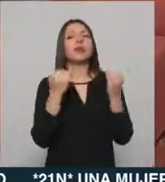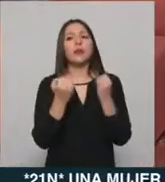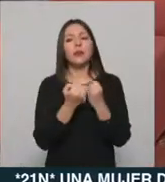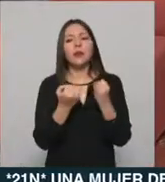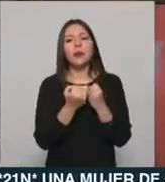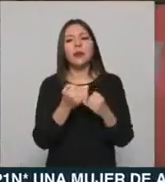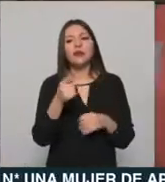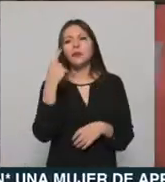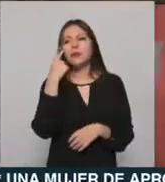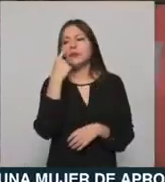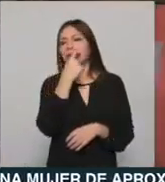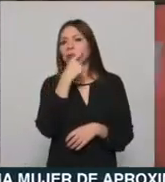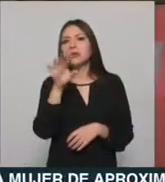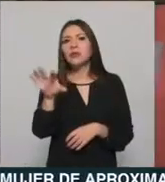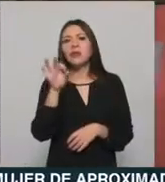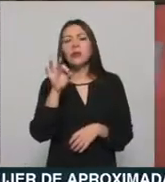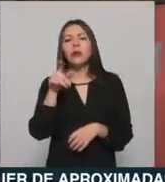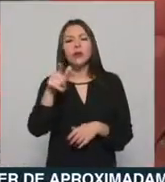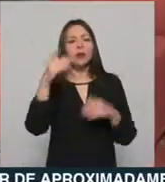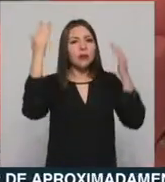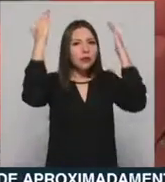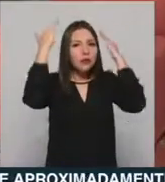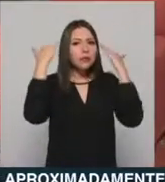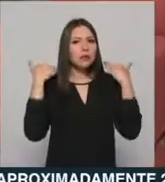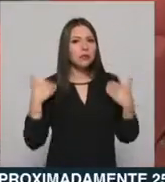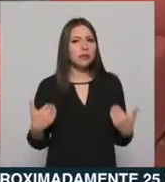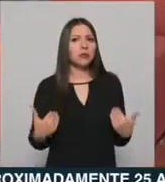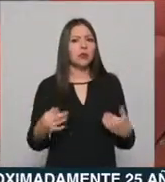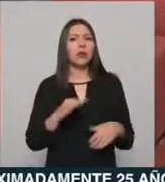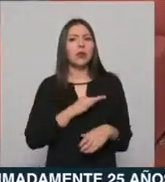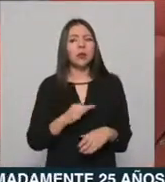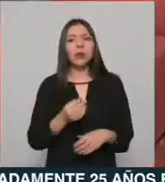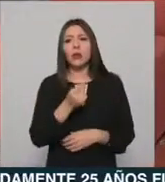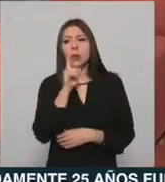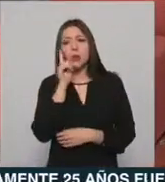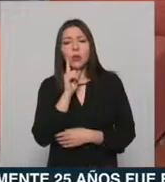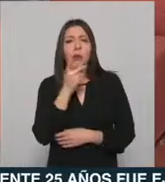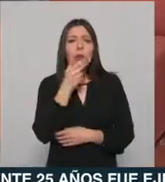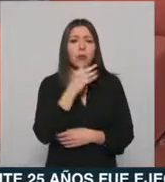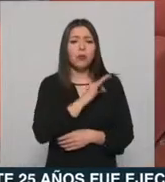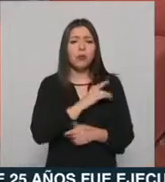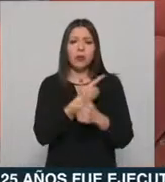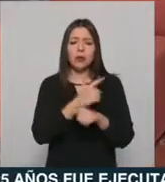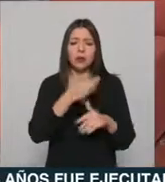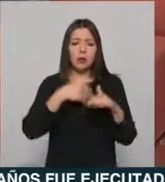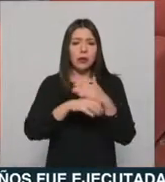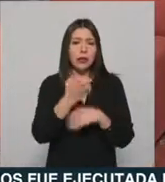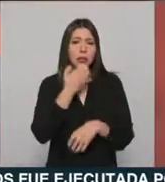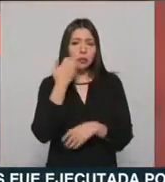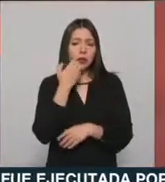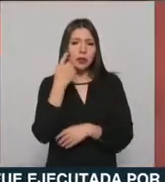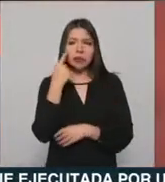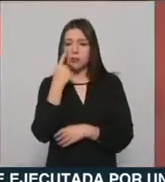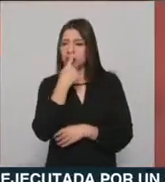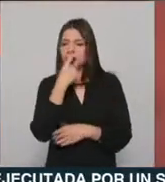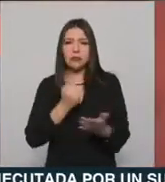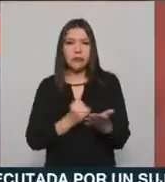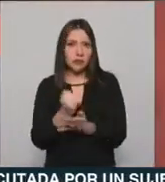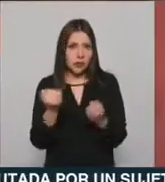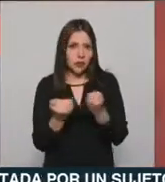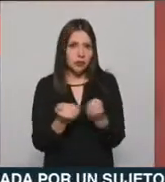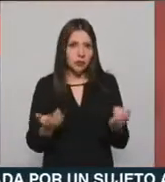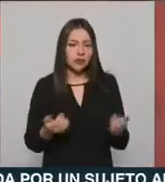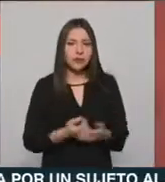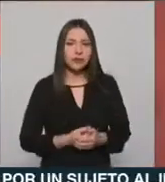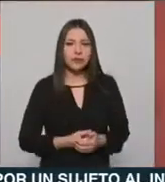poder elegir el largo del cabello que podrían o deberían utilizar las niñas y los niños dentro de las aulas escolares. Claramente, porque por eso